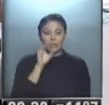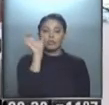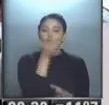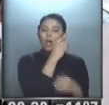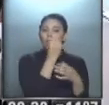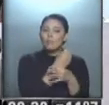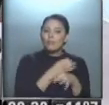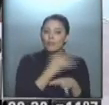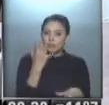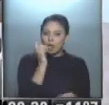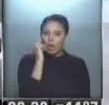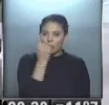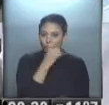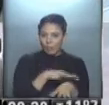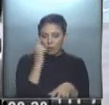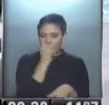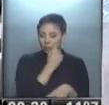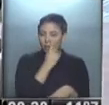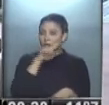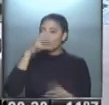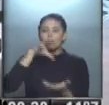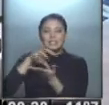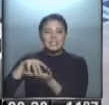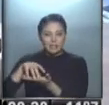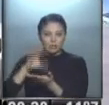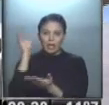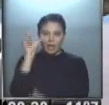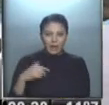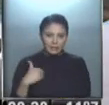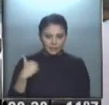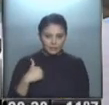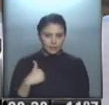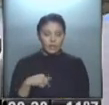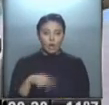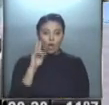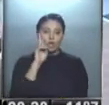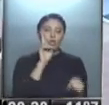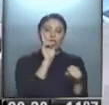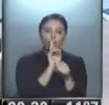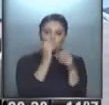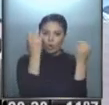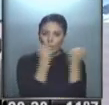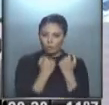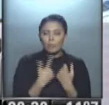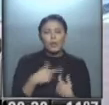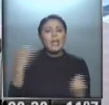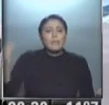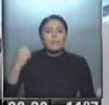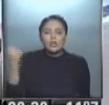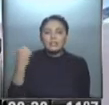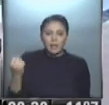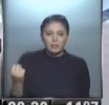en todos los hospitales autorizados y centros médicos del país. ¿Por qué es